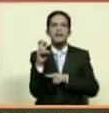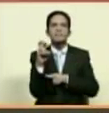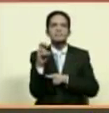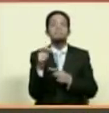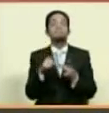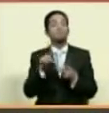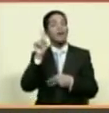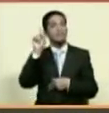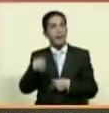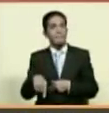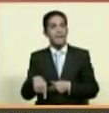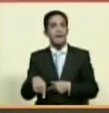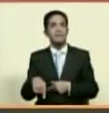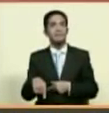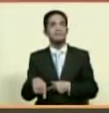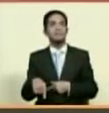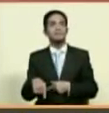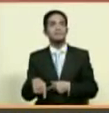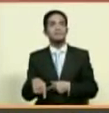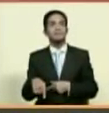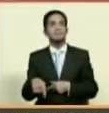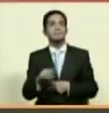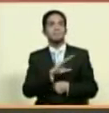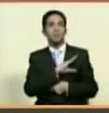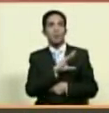es parte, digamos,